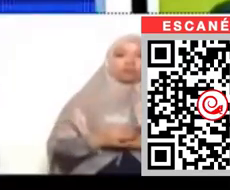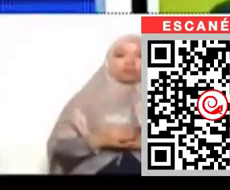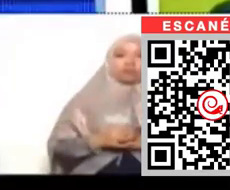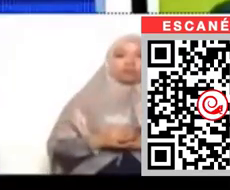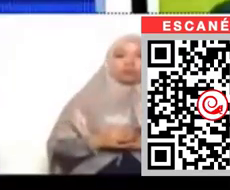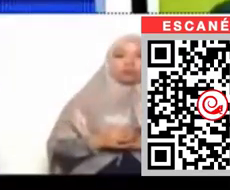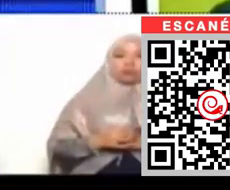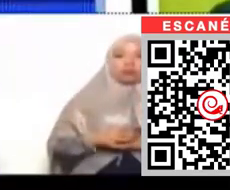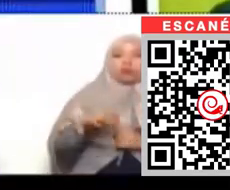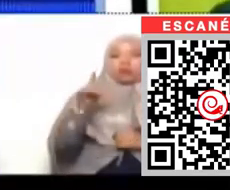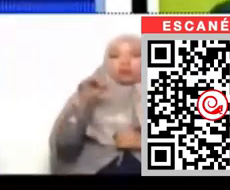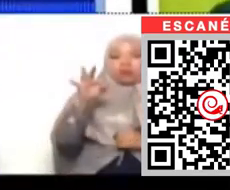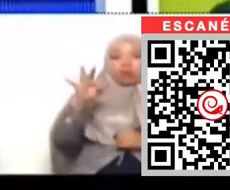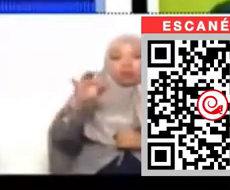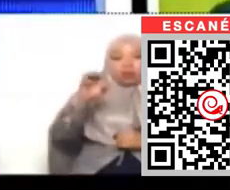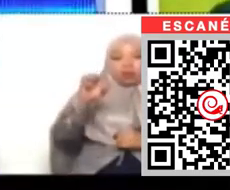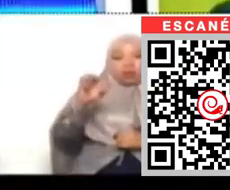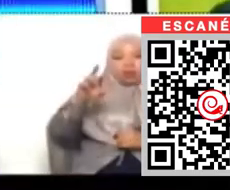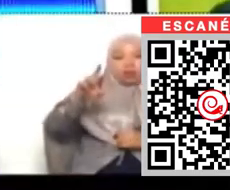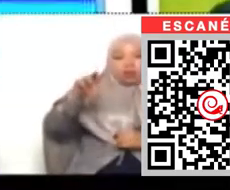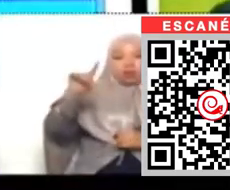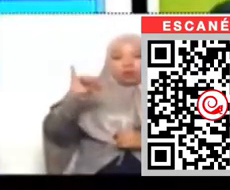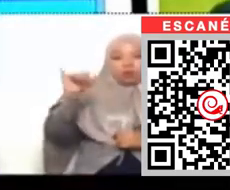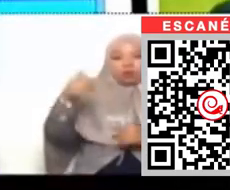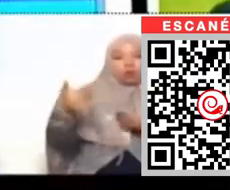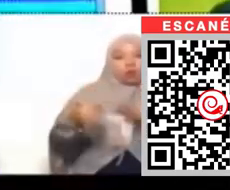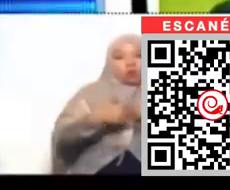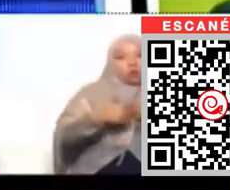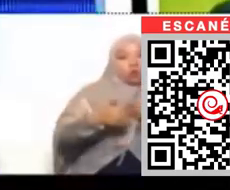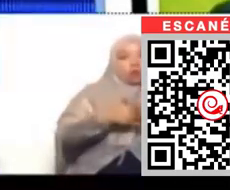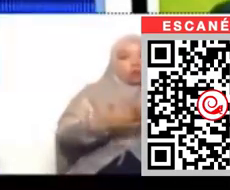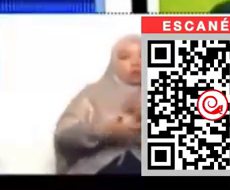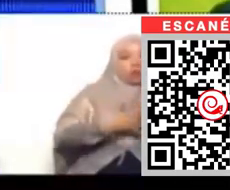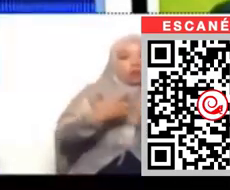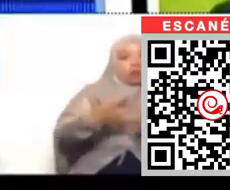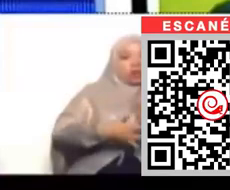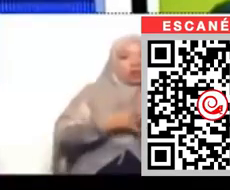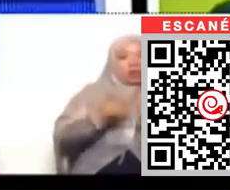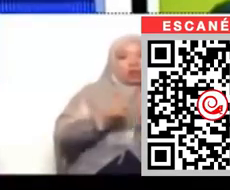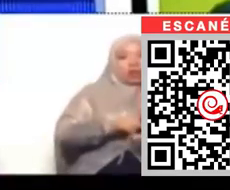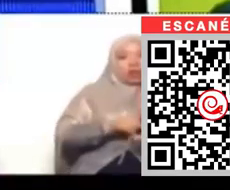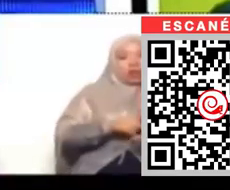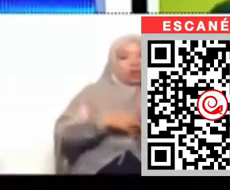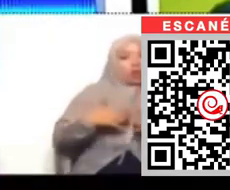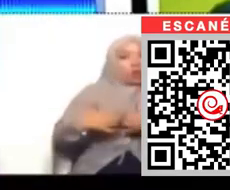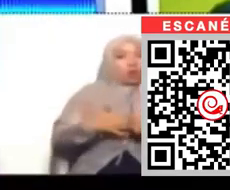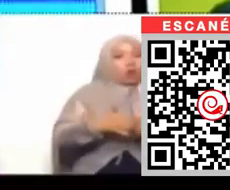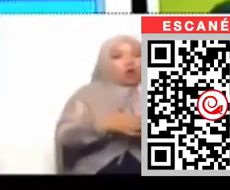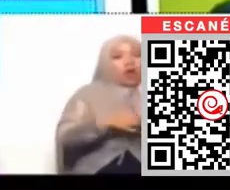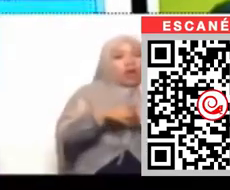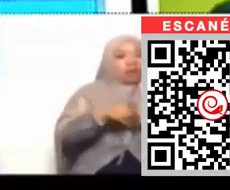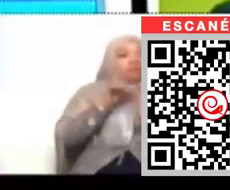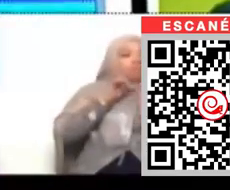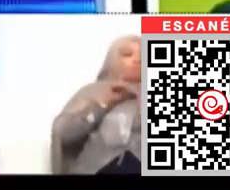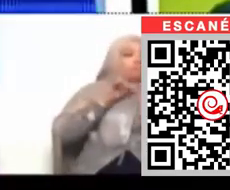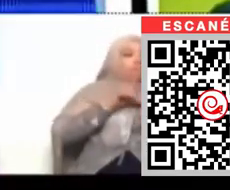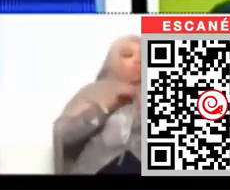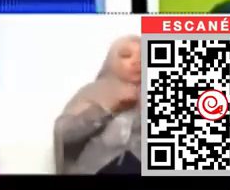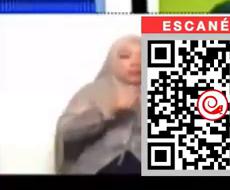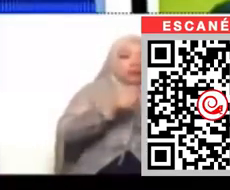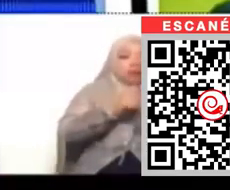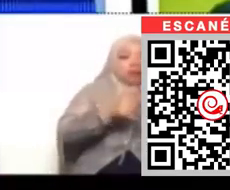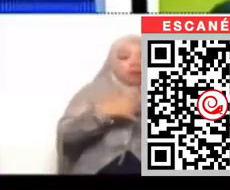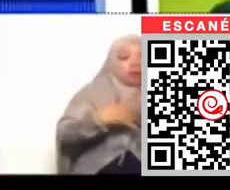enviado a Freddy Bernal y a Eliezer Otaiza para perpetrar las acciones. Porque eso es lo que persigue, en este caso, la Agencia Central